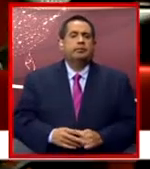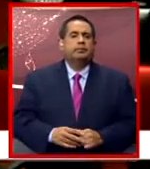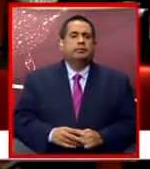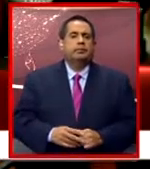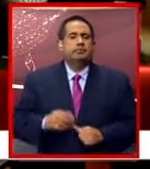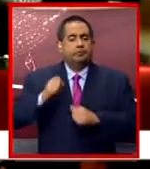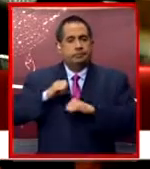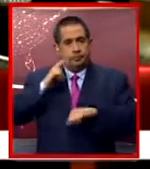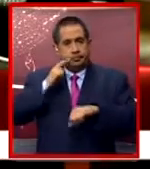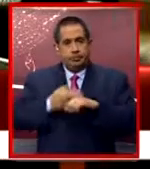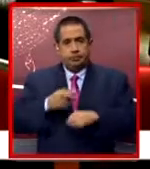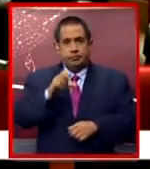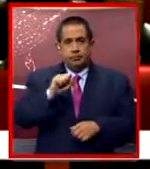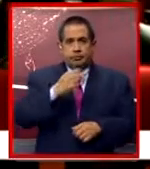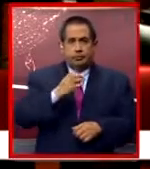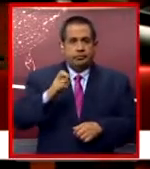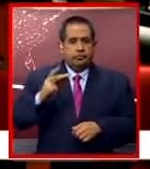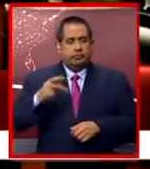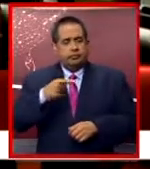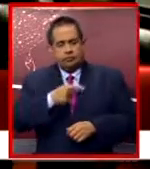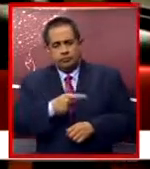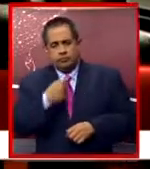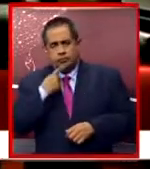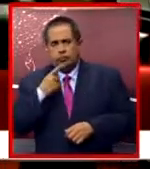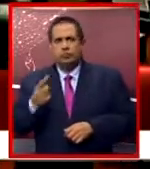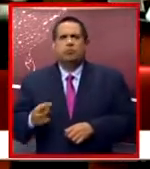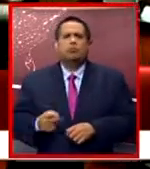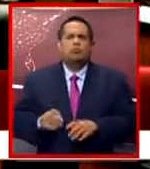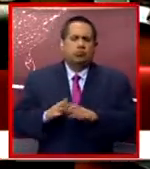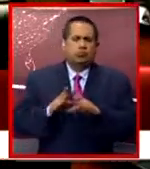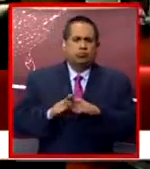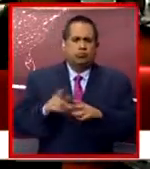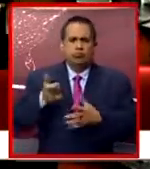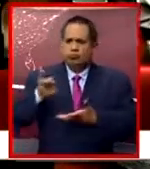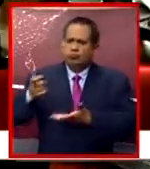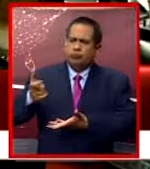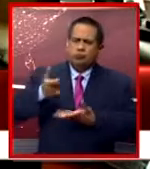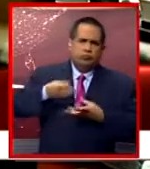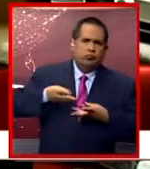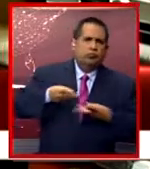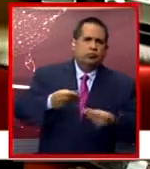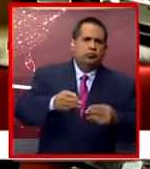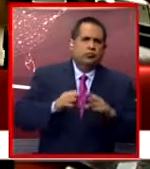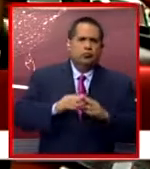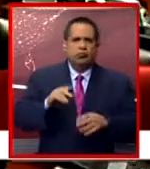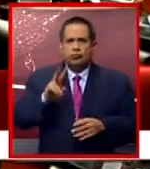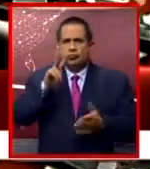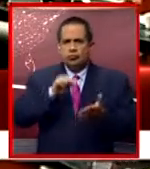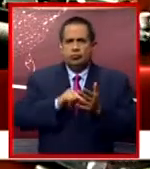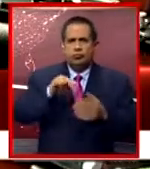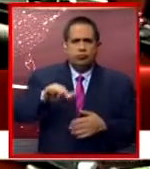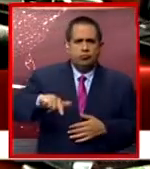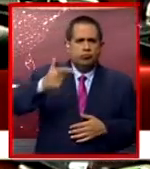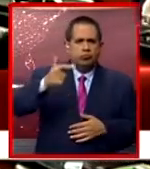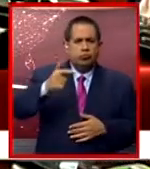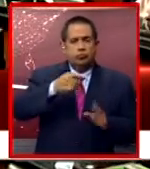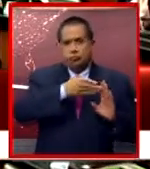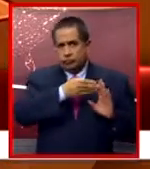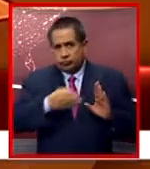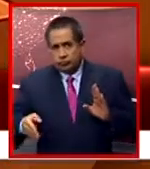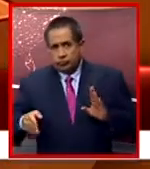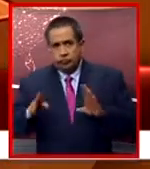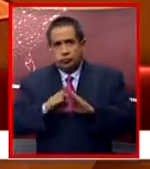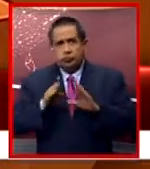El titular de la Secretaría de Hacienda afirmó de la gestión de los recursos públicos y dijo que de 2012 a la